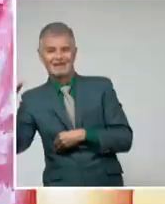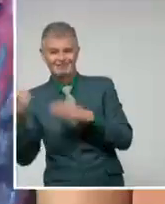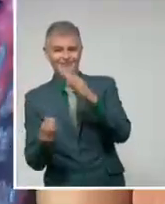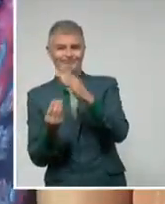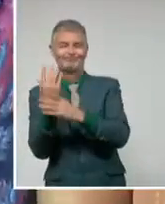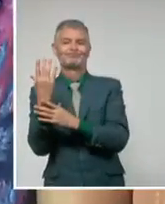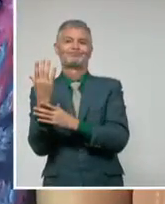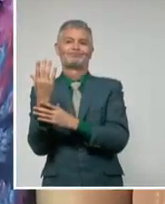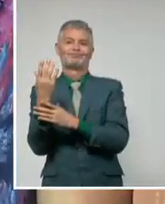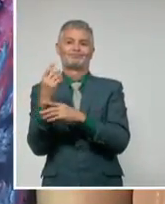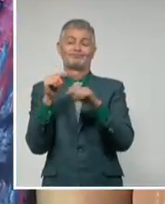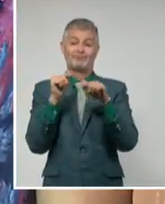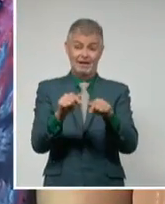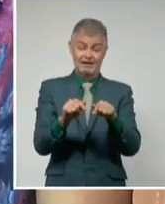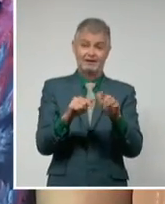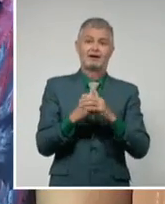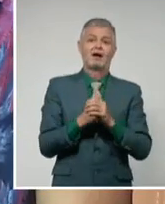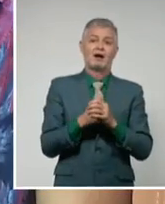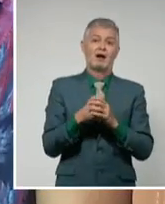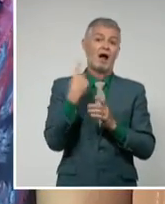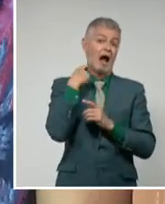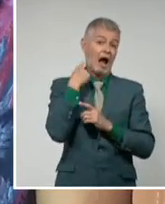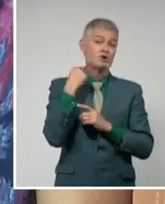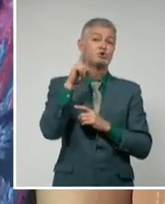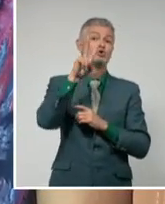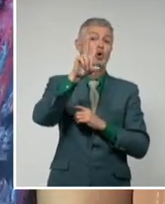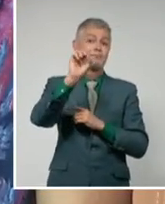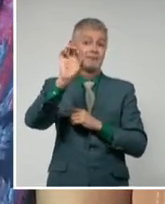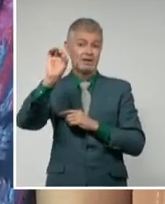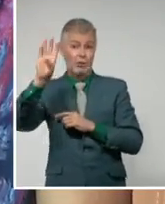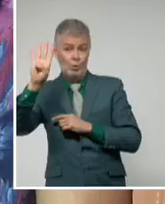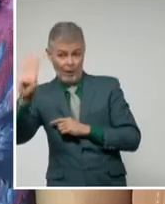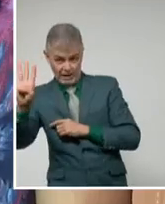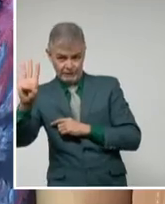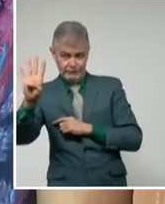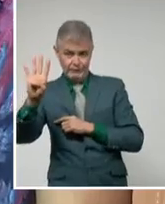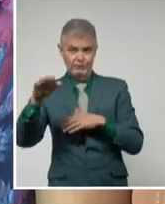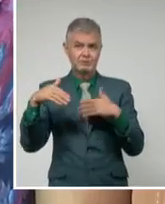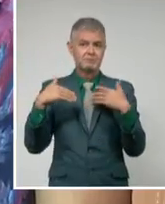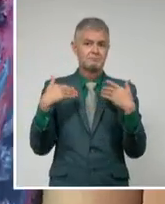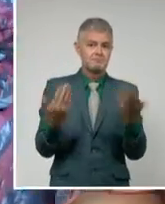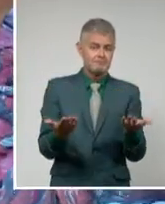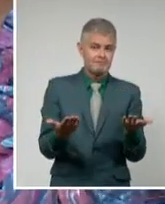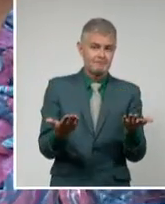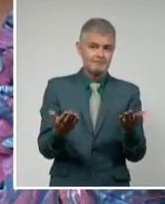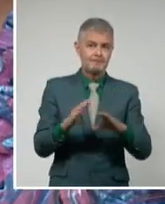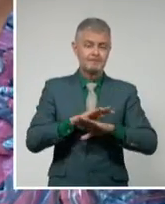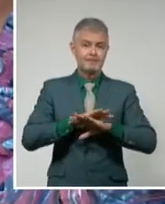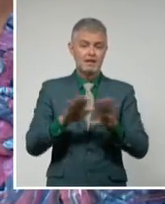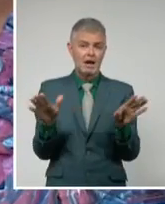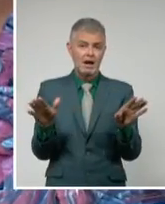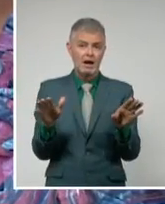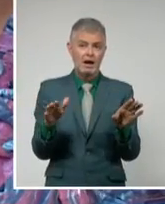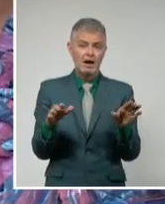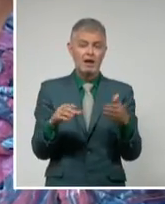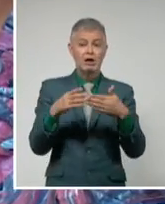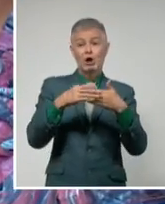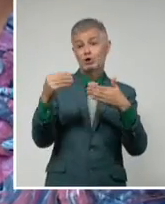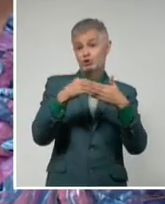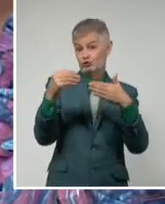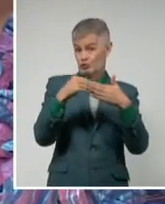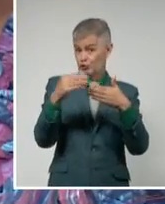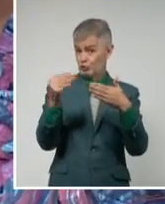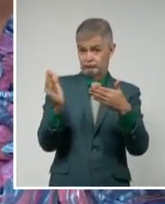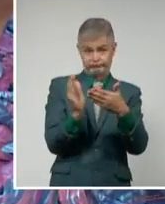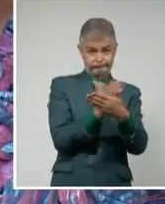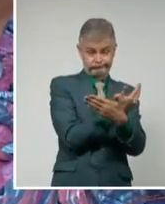interempresariales. Posteriormente, en 2004, se llevó a cabo la desdolarización en